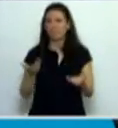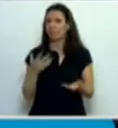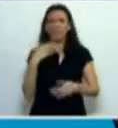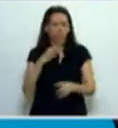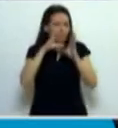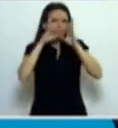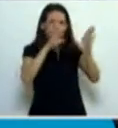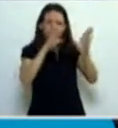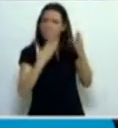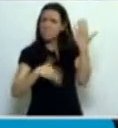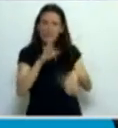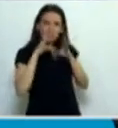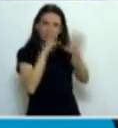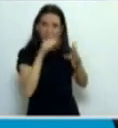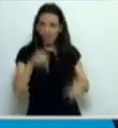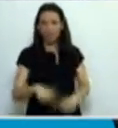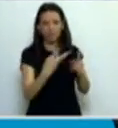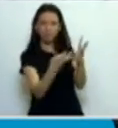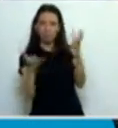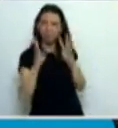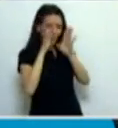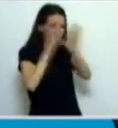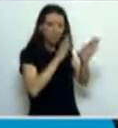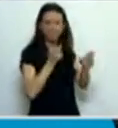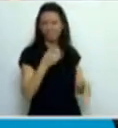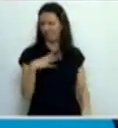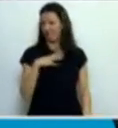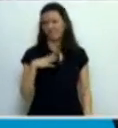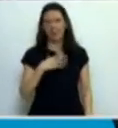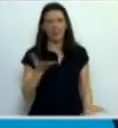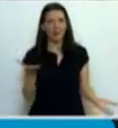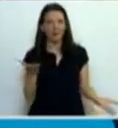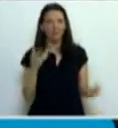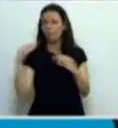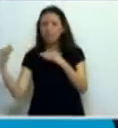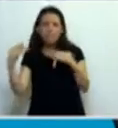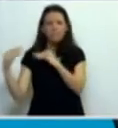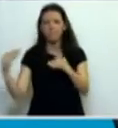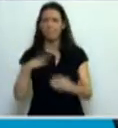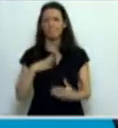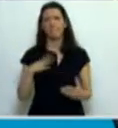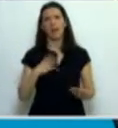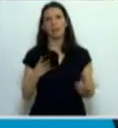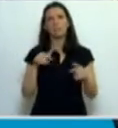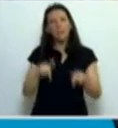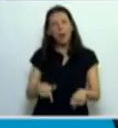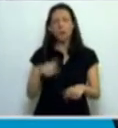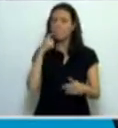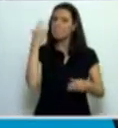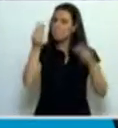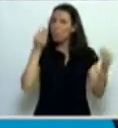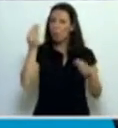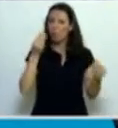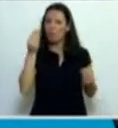una atención mucho mayor por parte de esta Cámara. O sea que, en primer lugar, me preocupa digamos, el signo o el